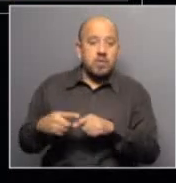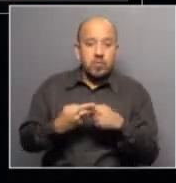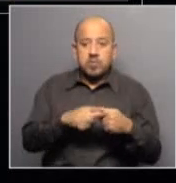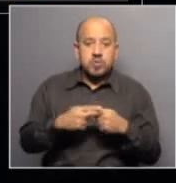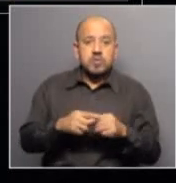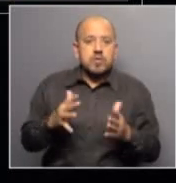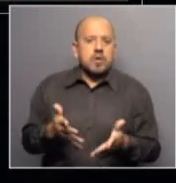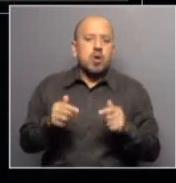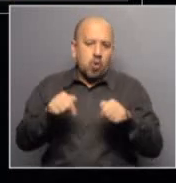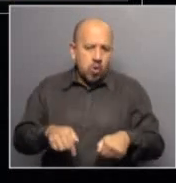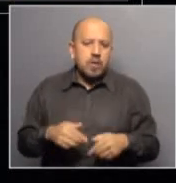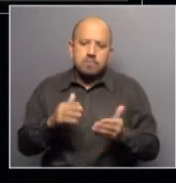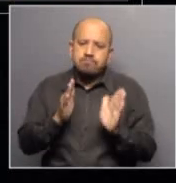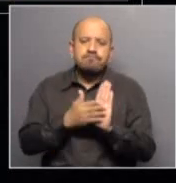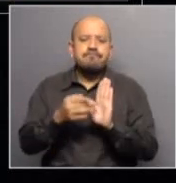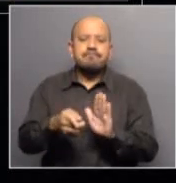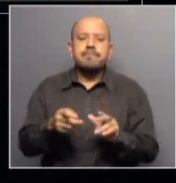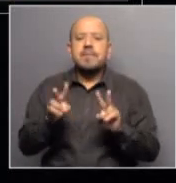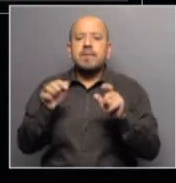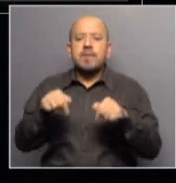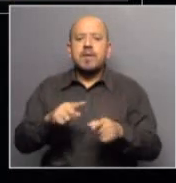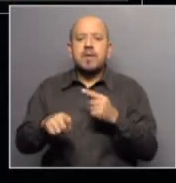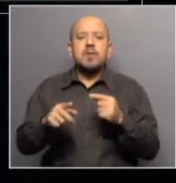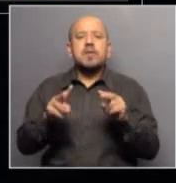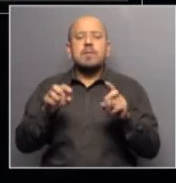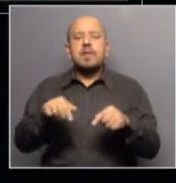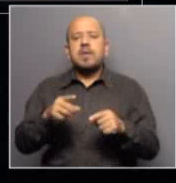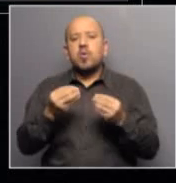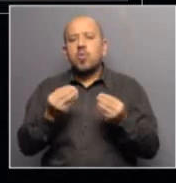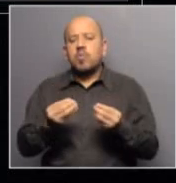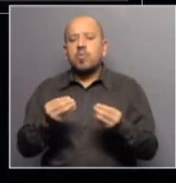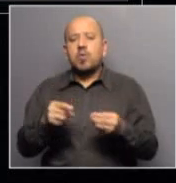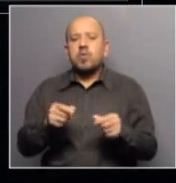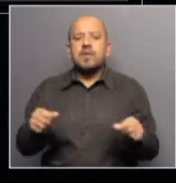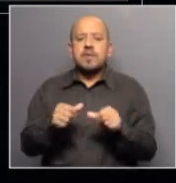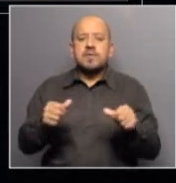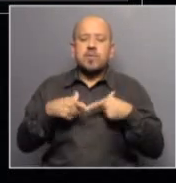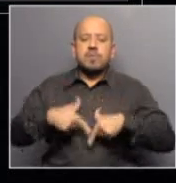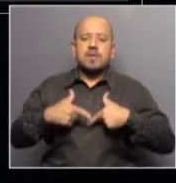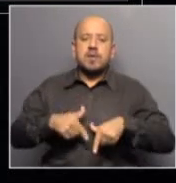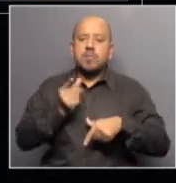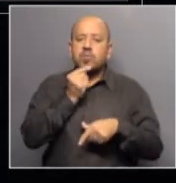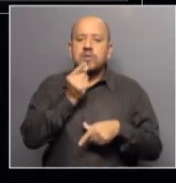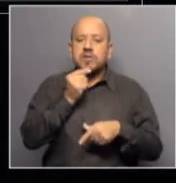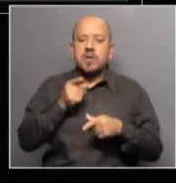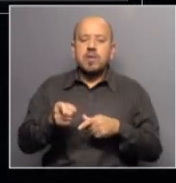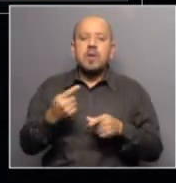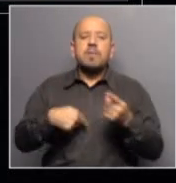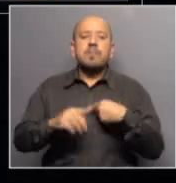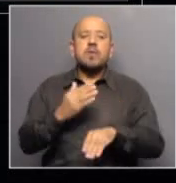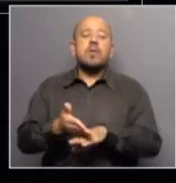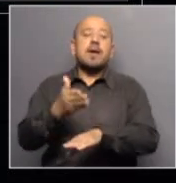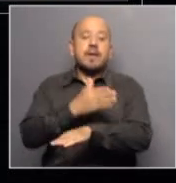noticias, bueno, que ameritan que hoy estemos hablando del cannabis, su regulación y lo que está haciendo el Ministerio del Interior con esa regulación. Pero antes,